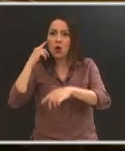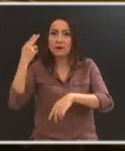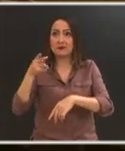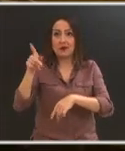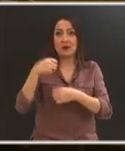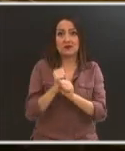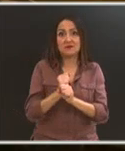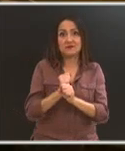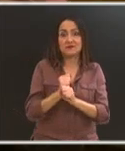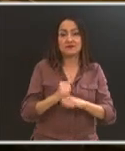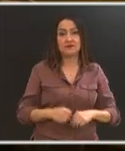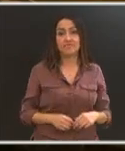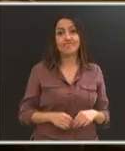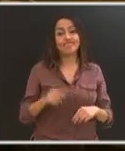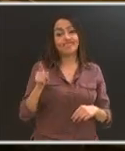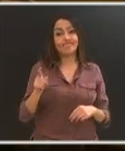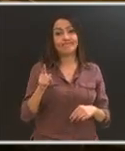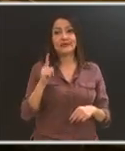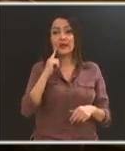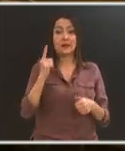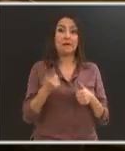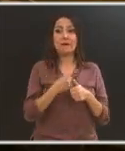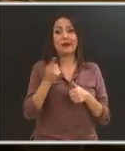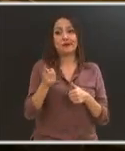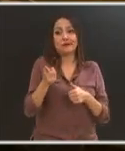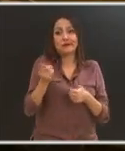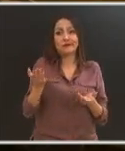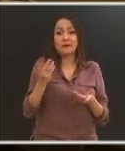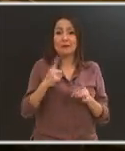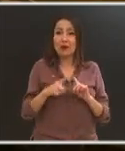realizan. Así que eso sería uno de los primeros y que